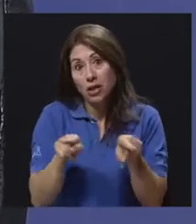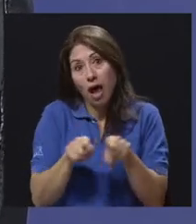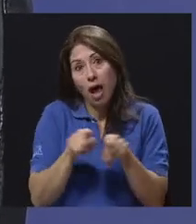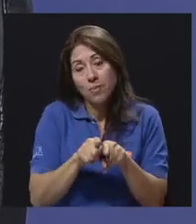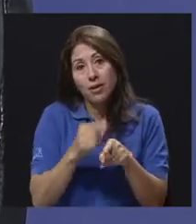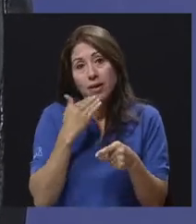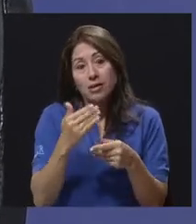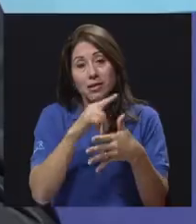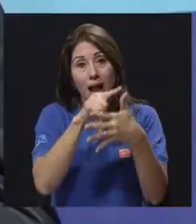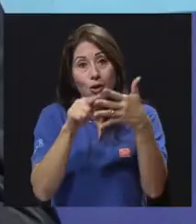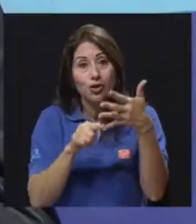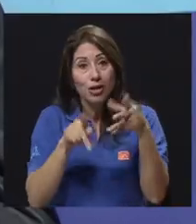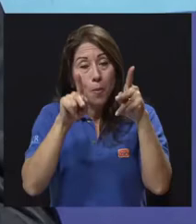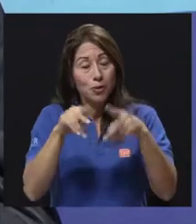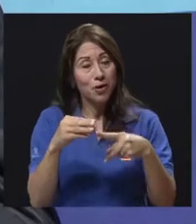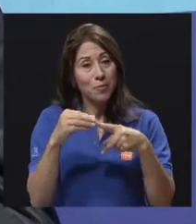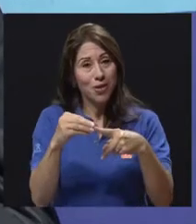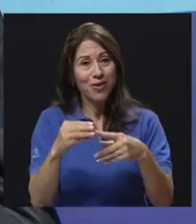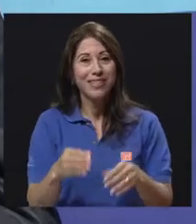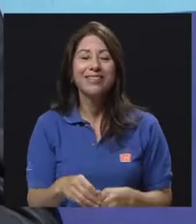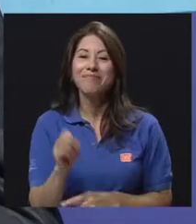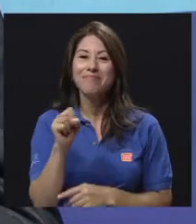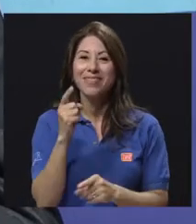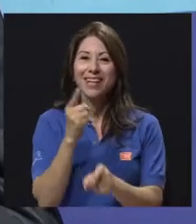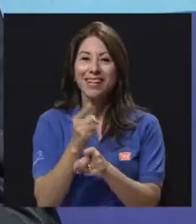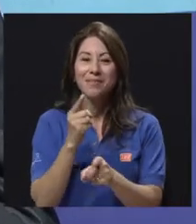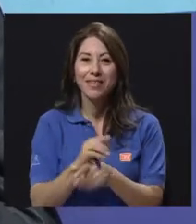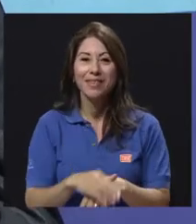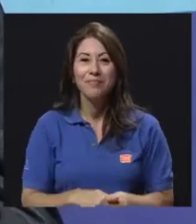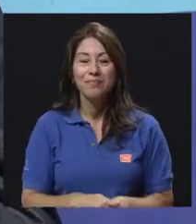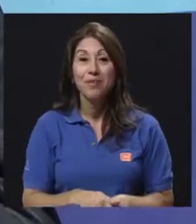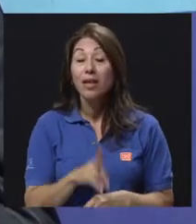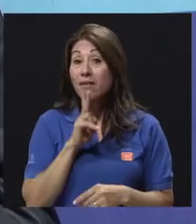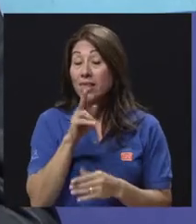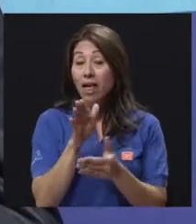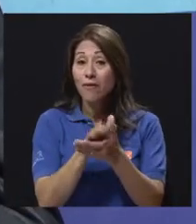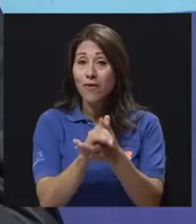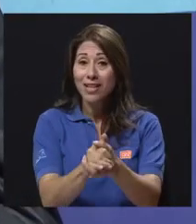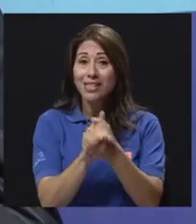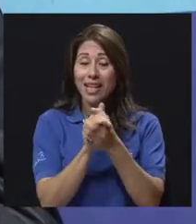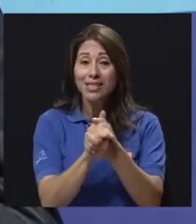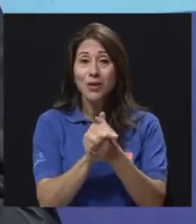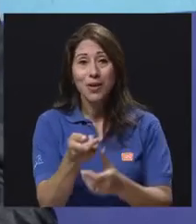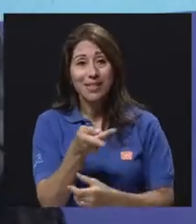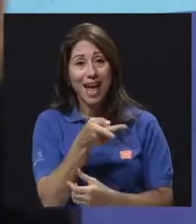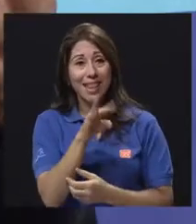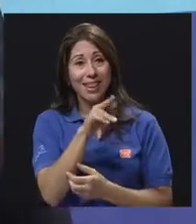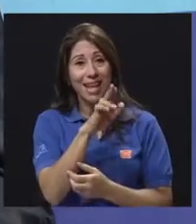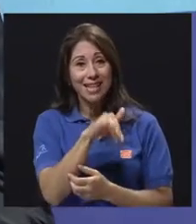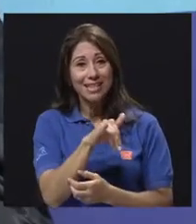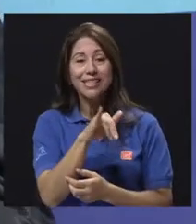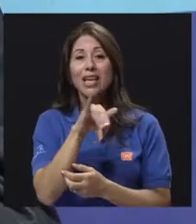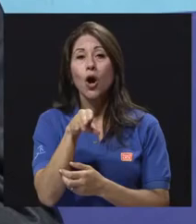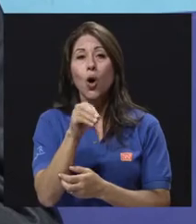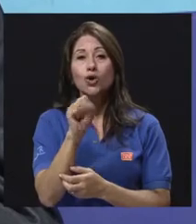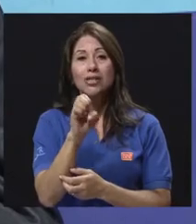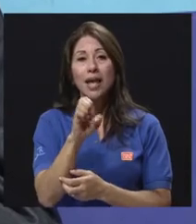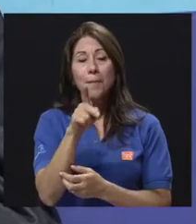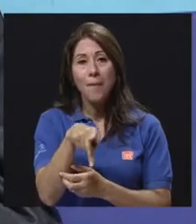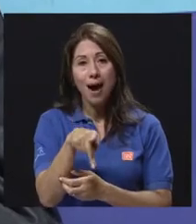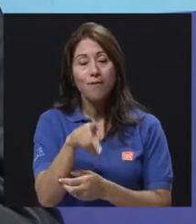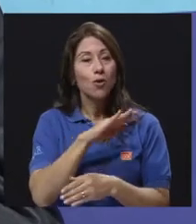claro. Ciertamente. Y de verdad, felicitaciones a Tracy, a José Pablo y a todos los que participaron,